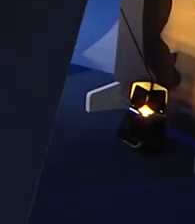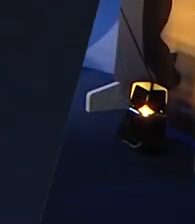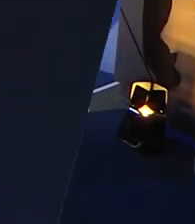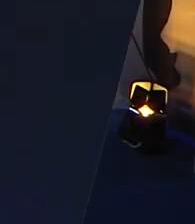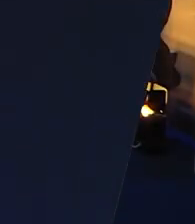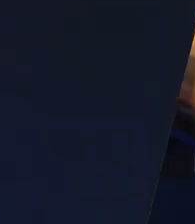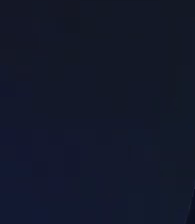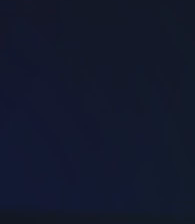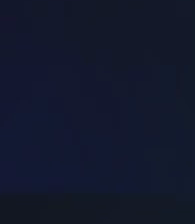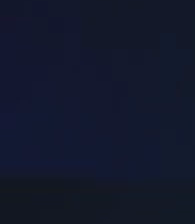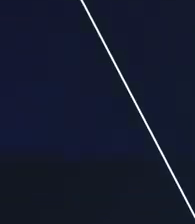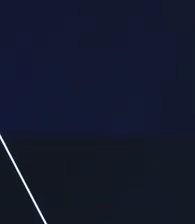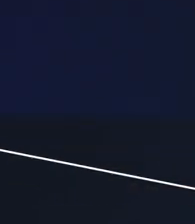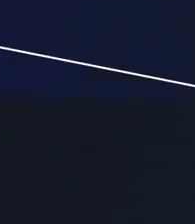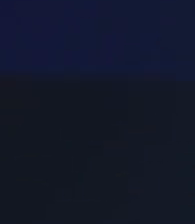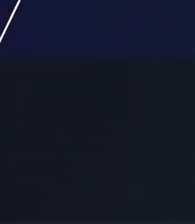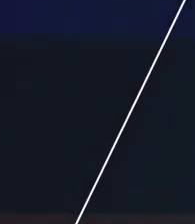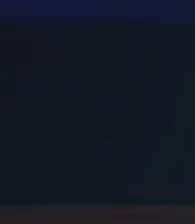2